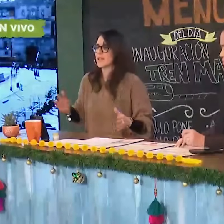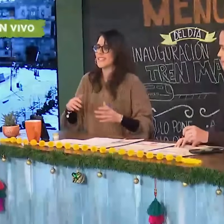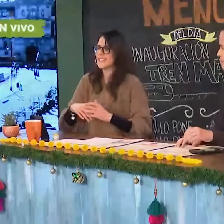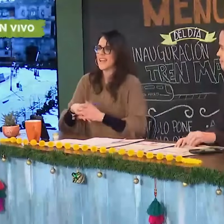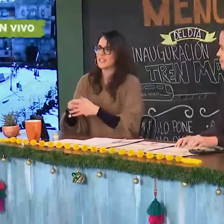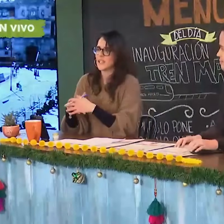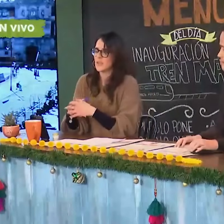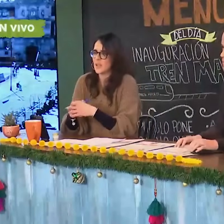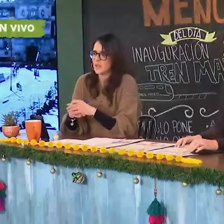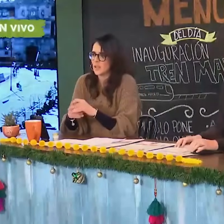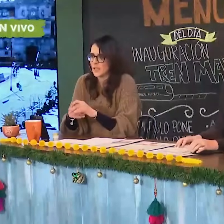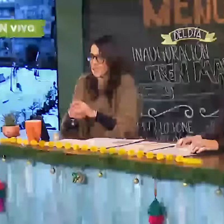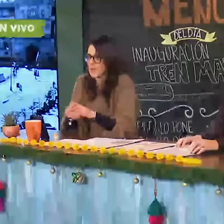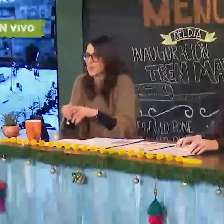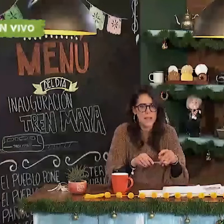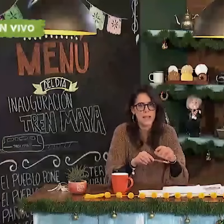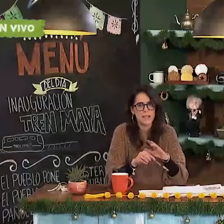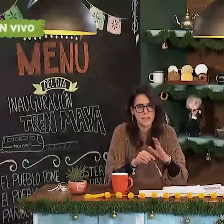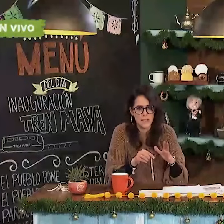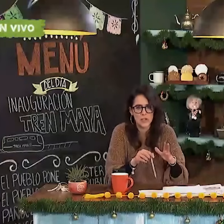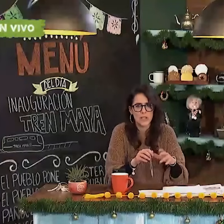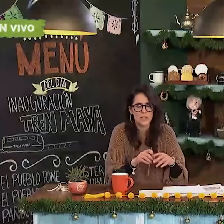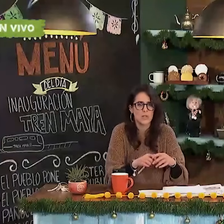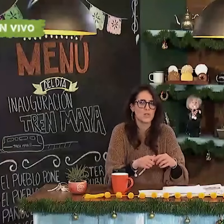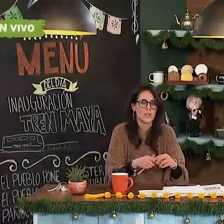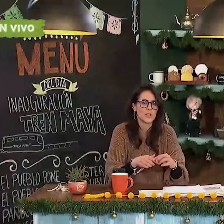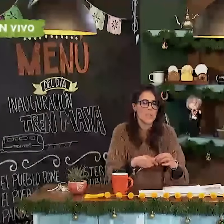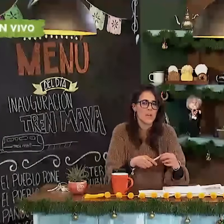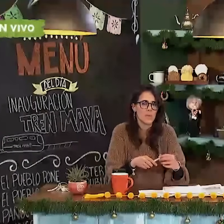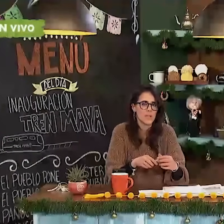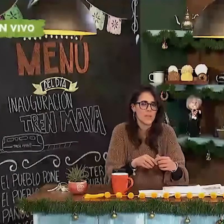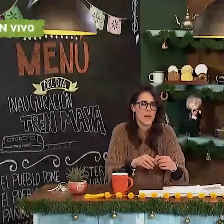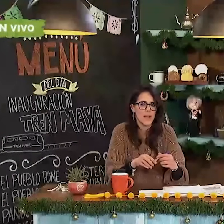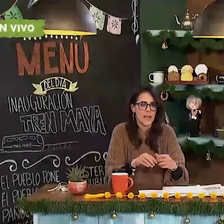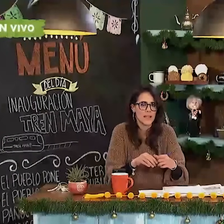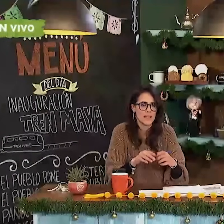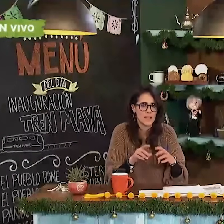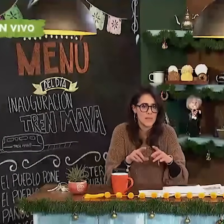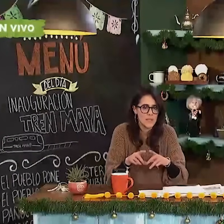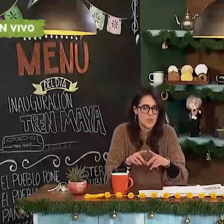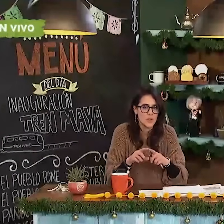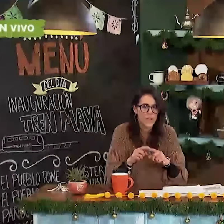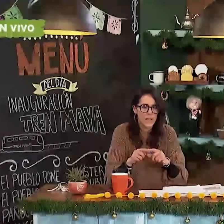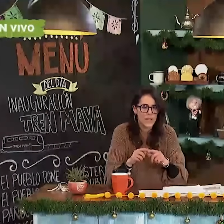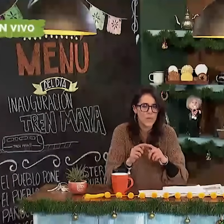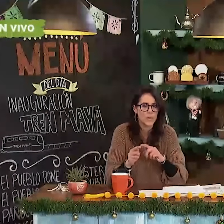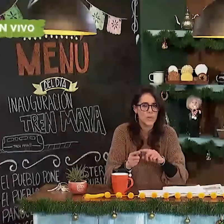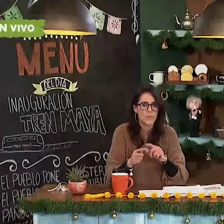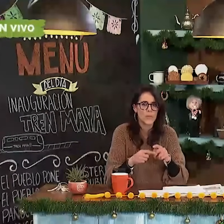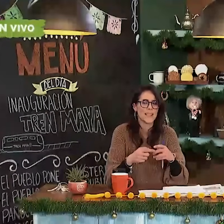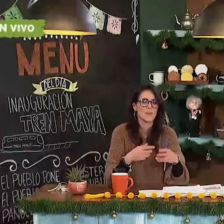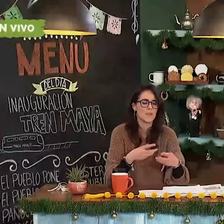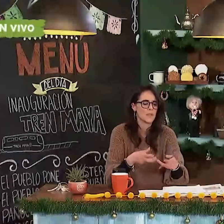a ayudar? Y ya está ayudando el Tren Maya, entre otras cosas, pues para el crecimiento de la región, pero es un crecimiento